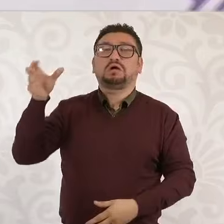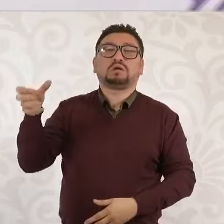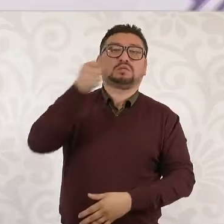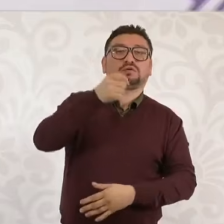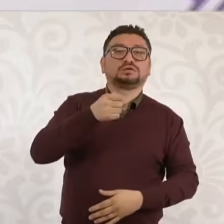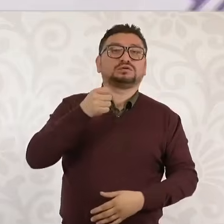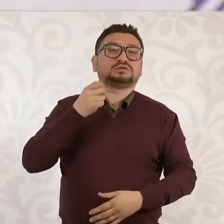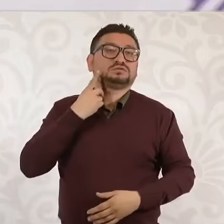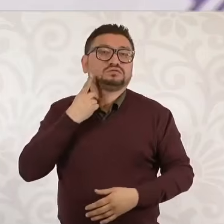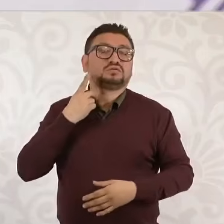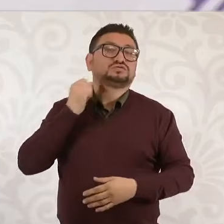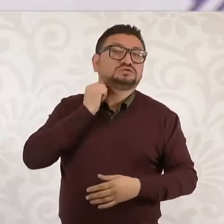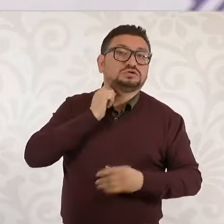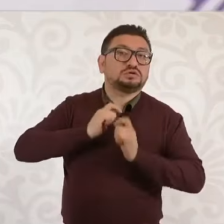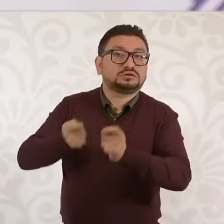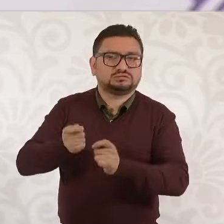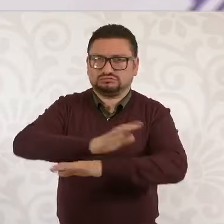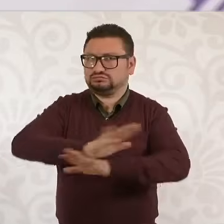ya es la gente.